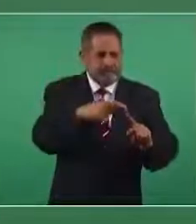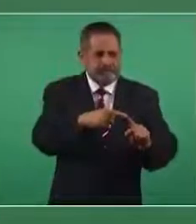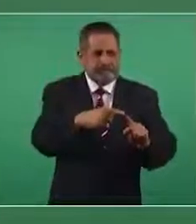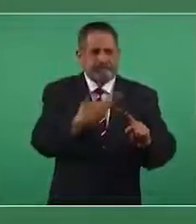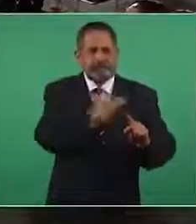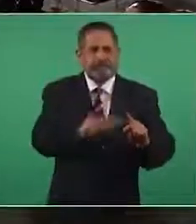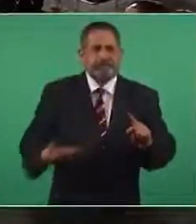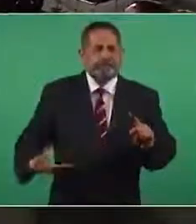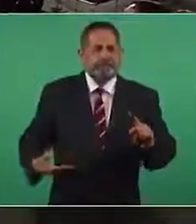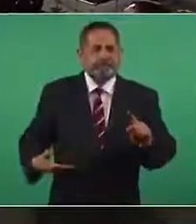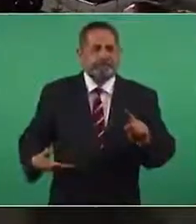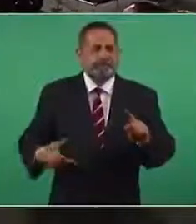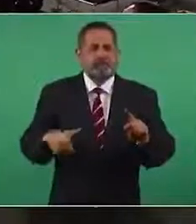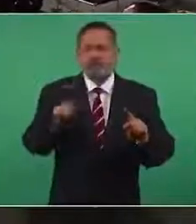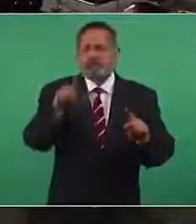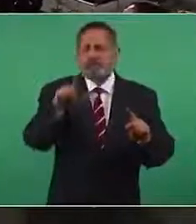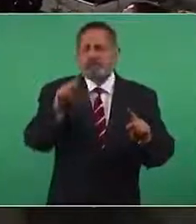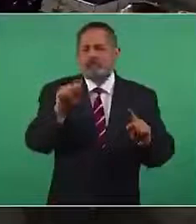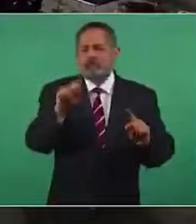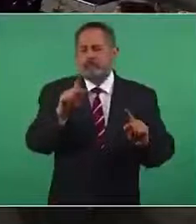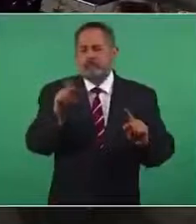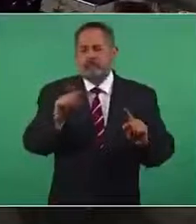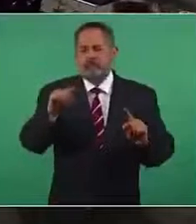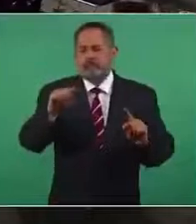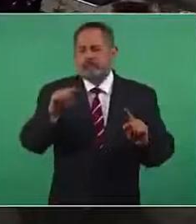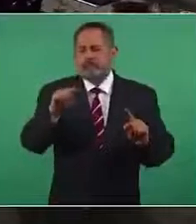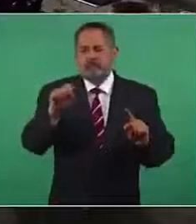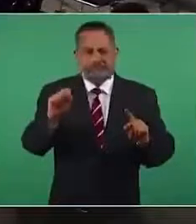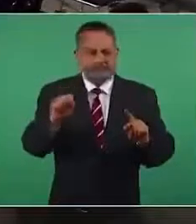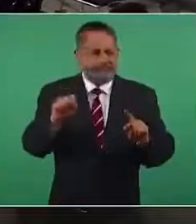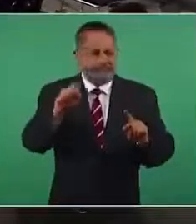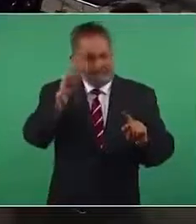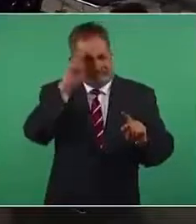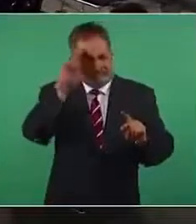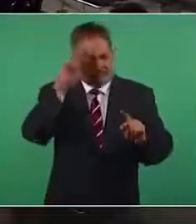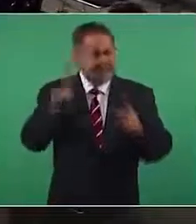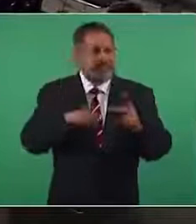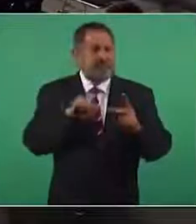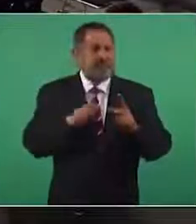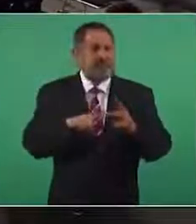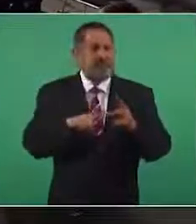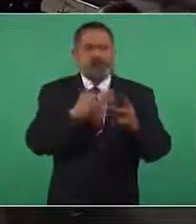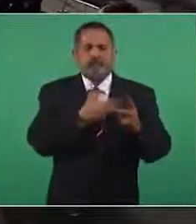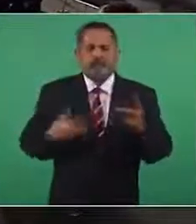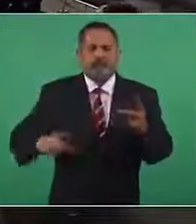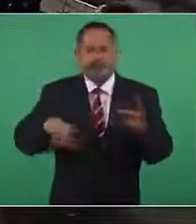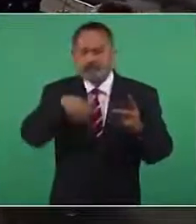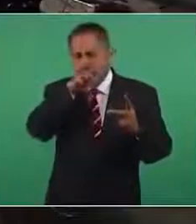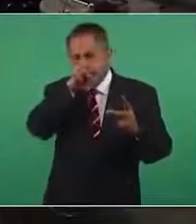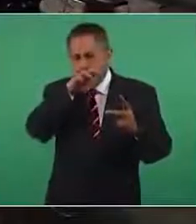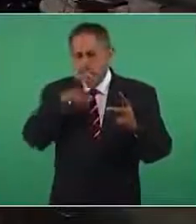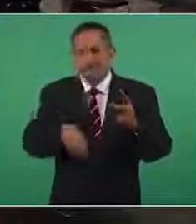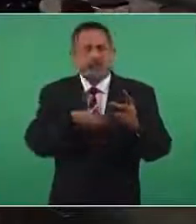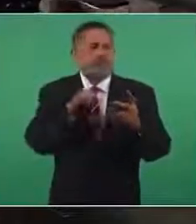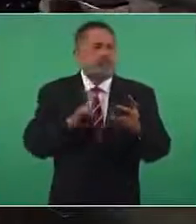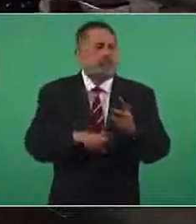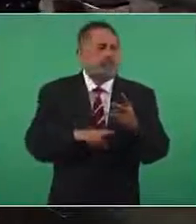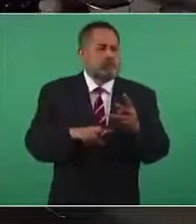del presidente López Mateos, del presidente Díaz Ordaz y del presidente